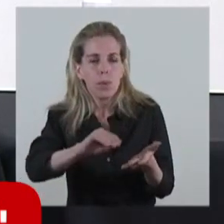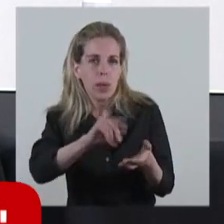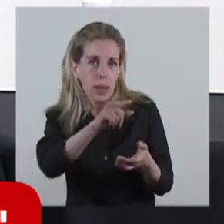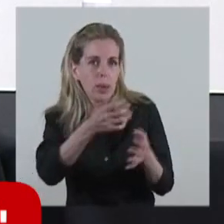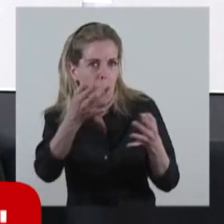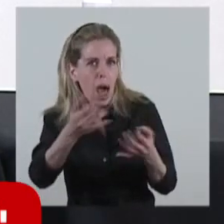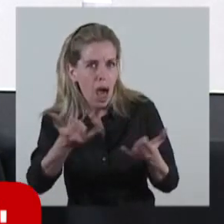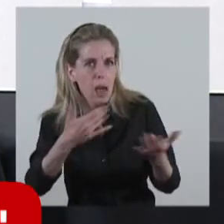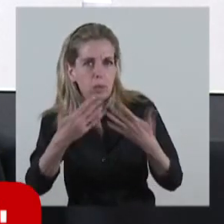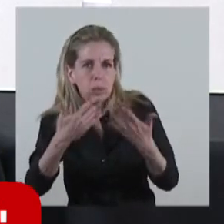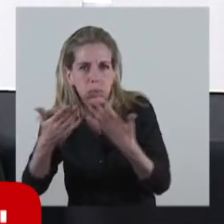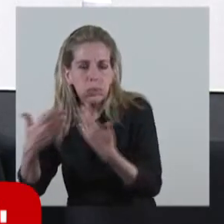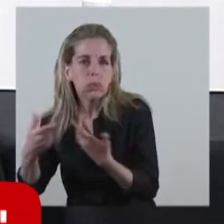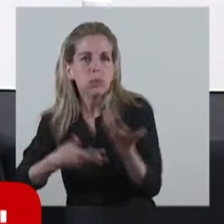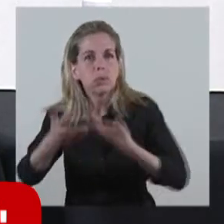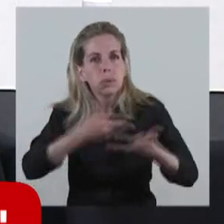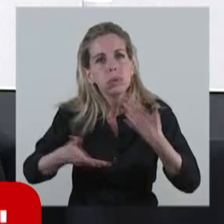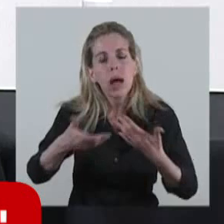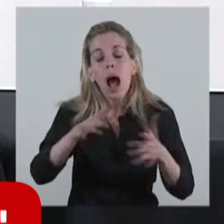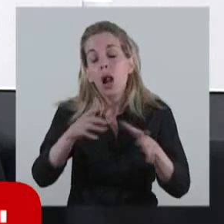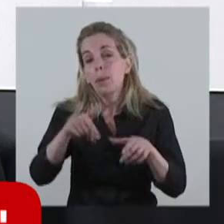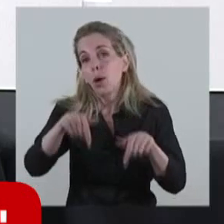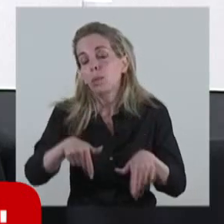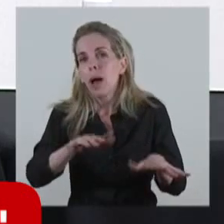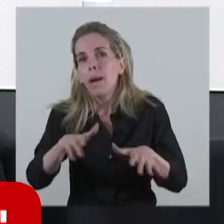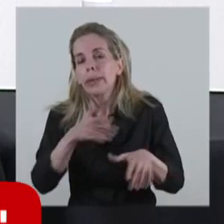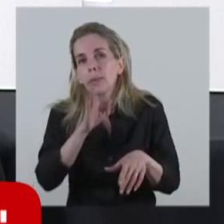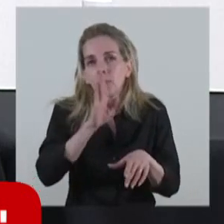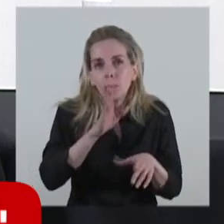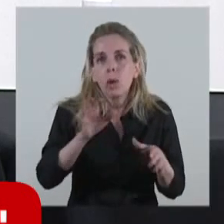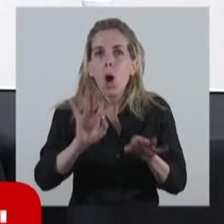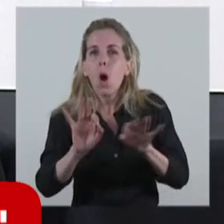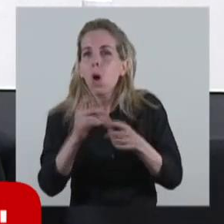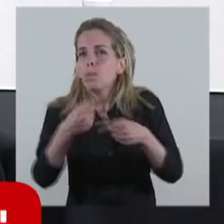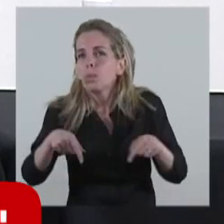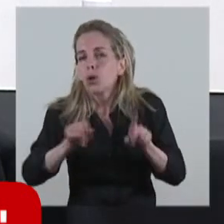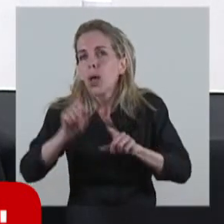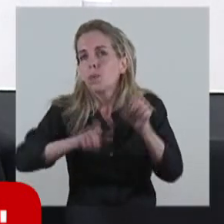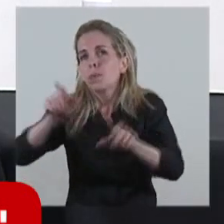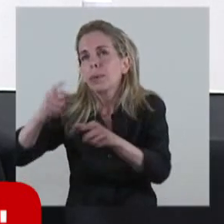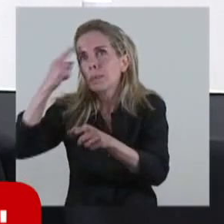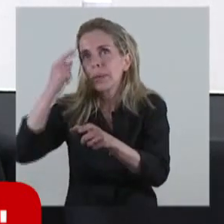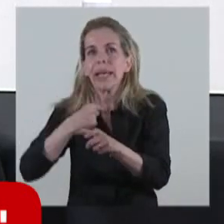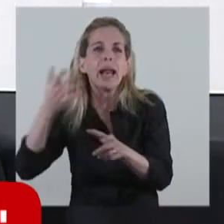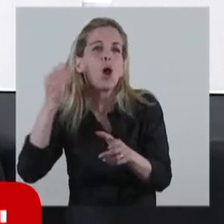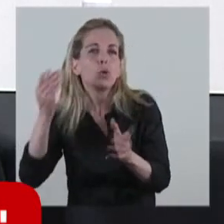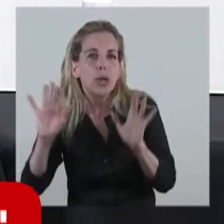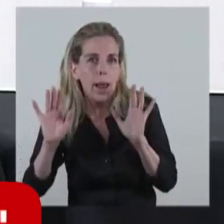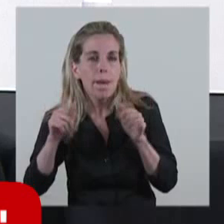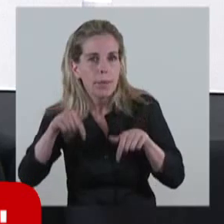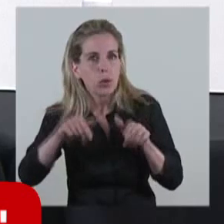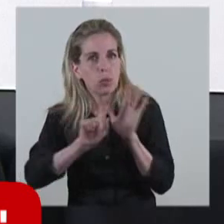buen diálogo. Por ahí uno no dice lo que aspiran algunos de los integrantes, pero esto es una muy